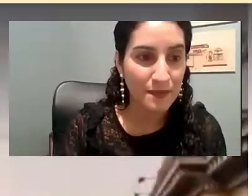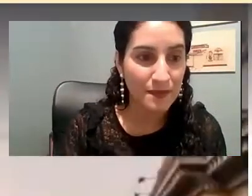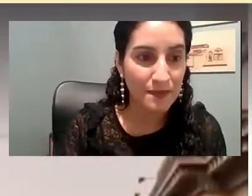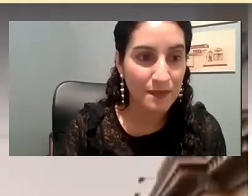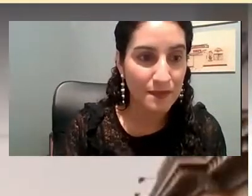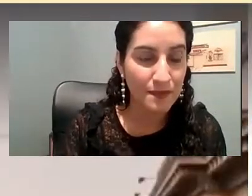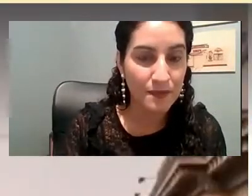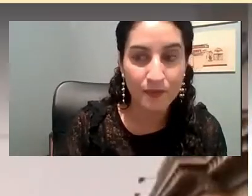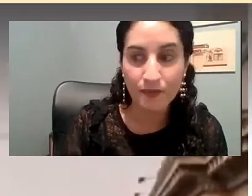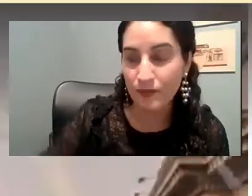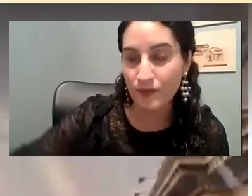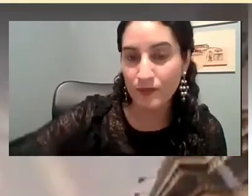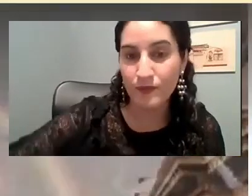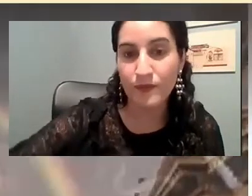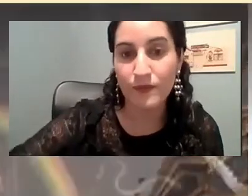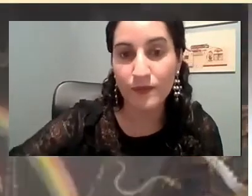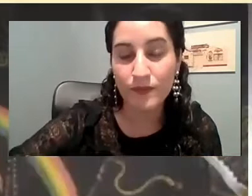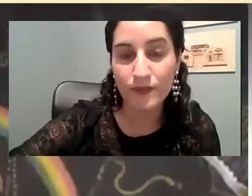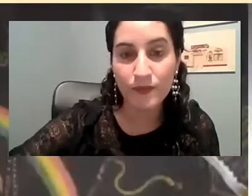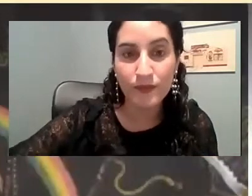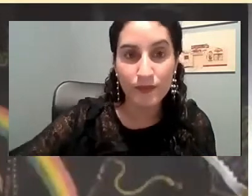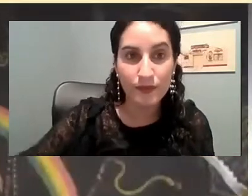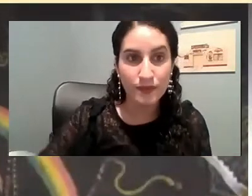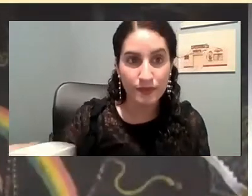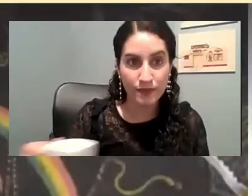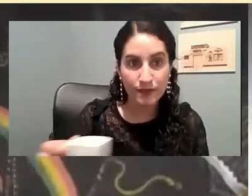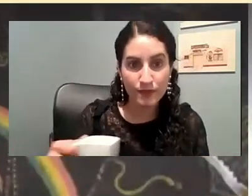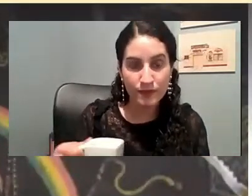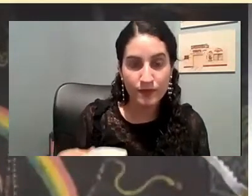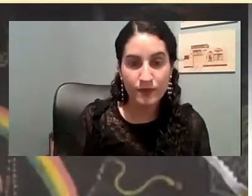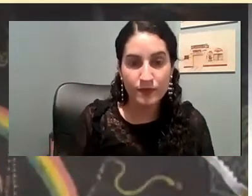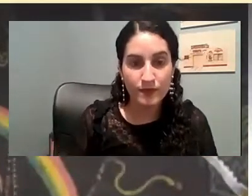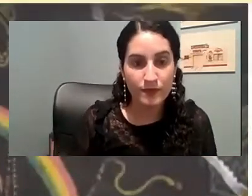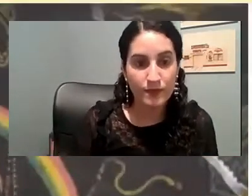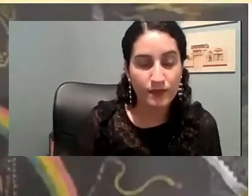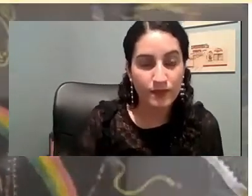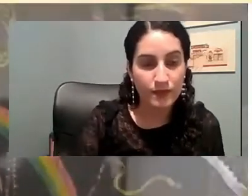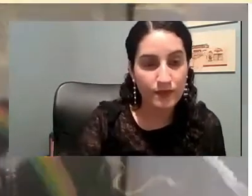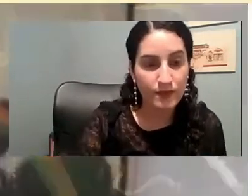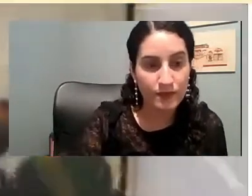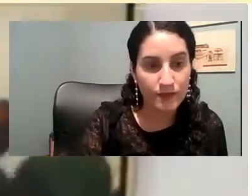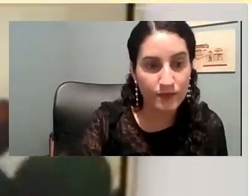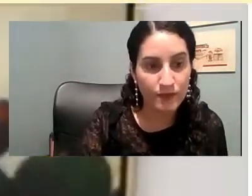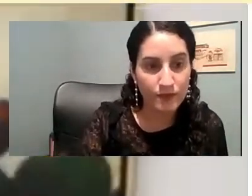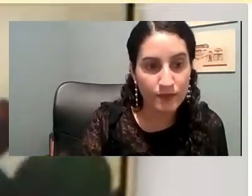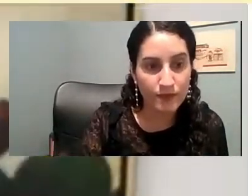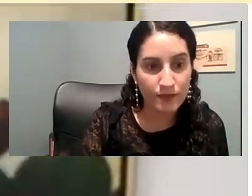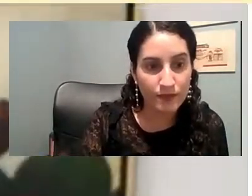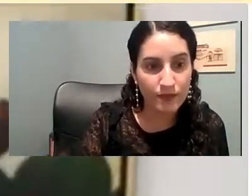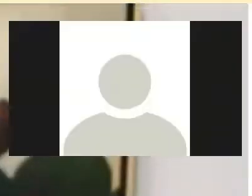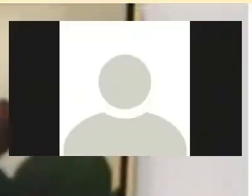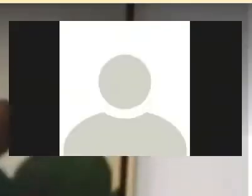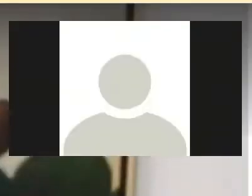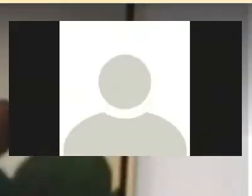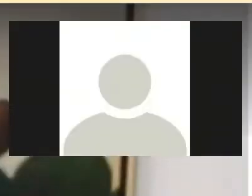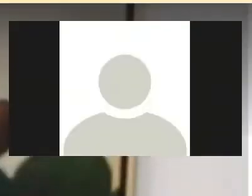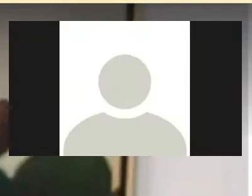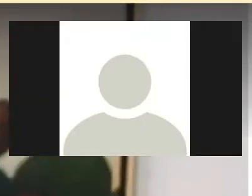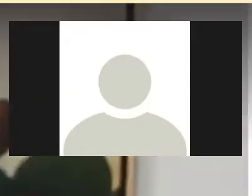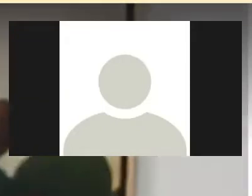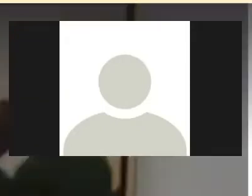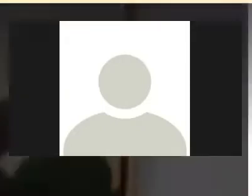El Museo Central, MUSEN, presenta sus programas educativos digitales, que te permitirán explorar el museo desde